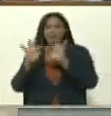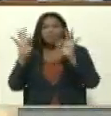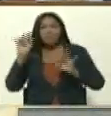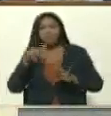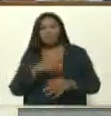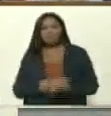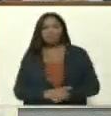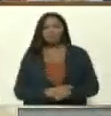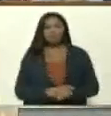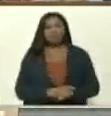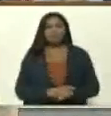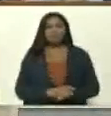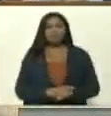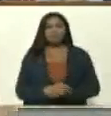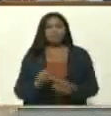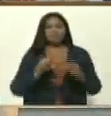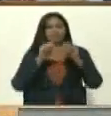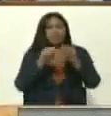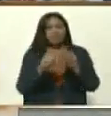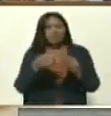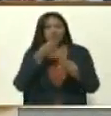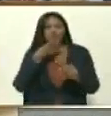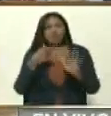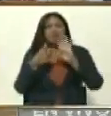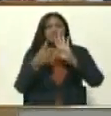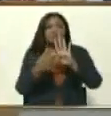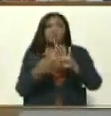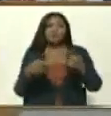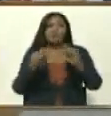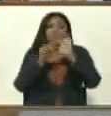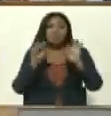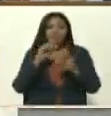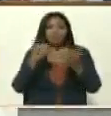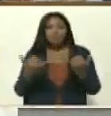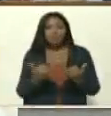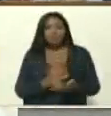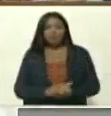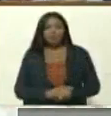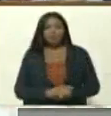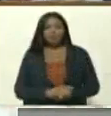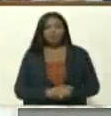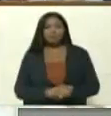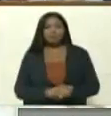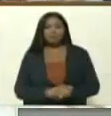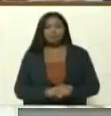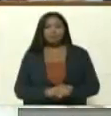que sigan el buen ejemplo de estos